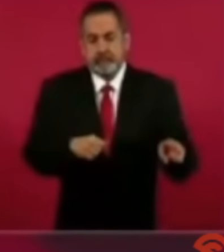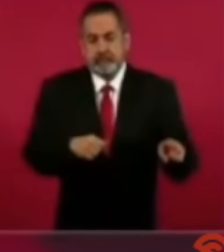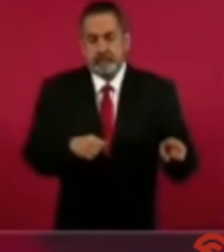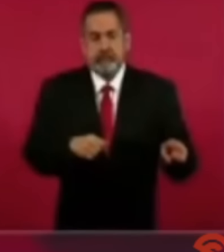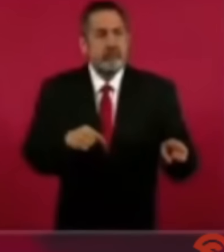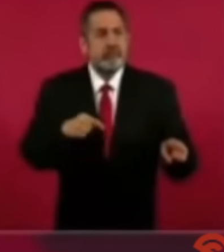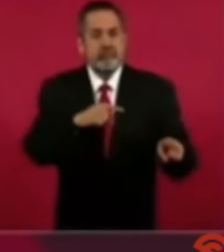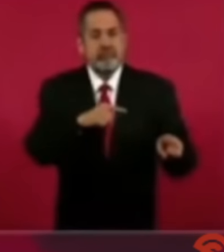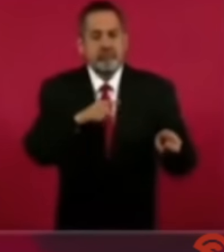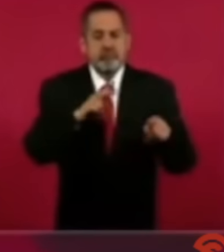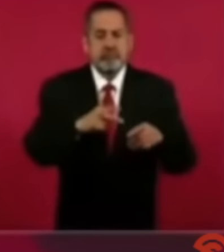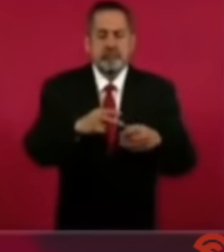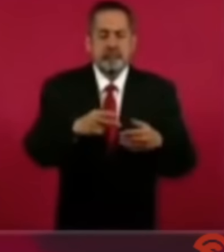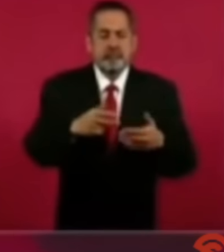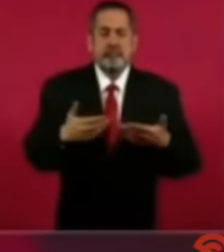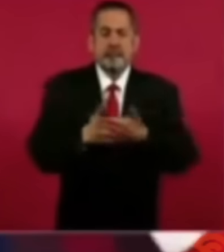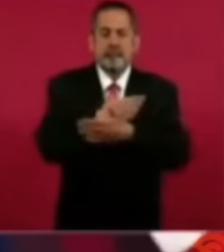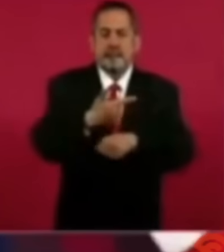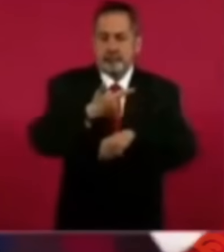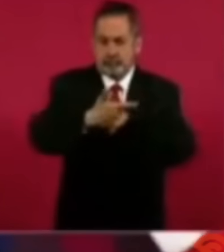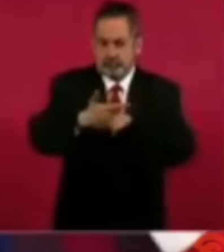es de Guatemala